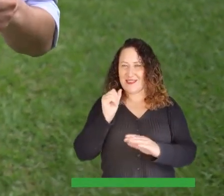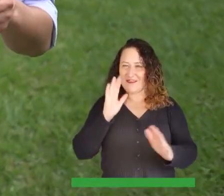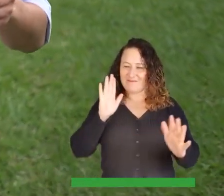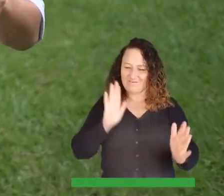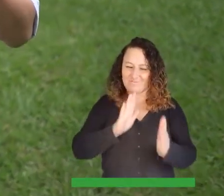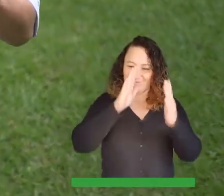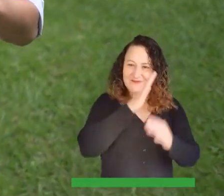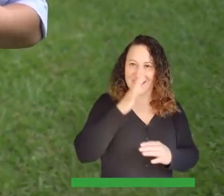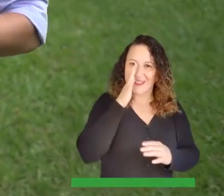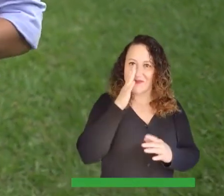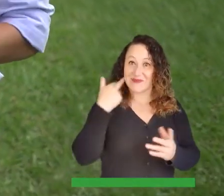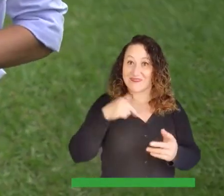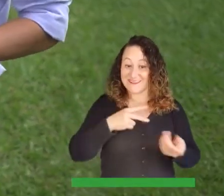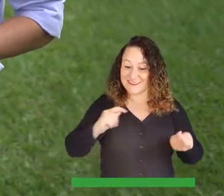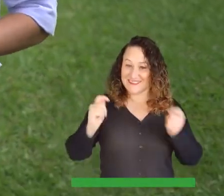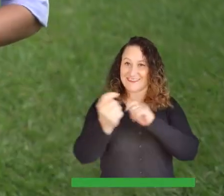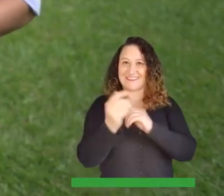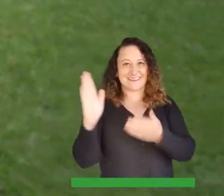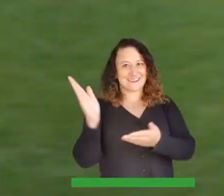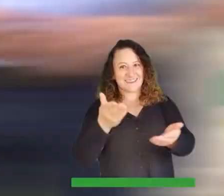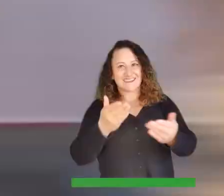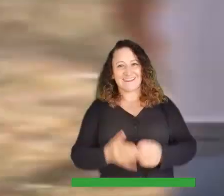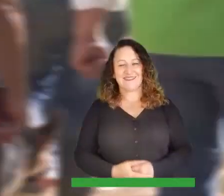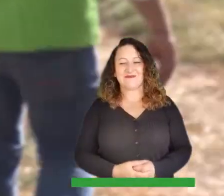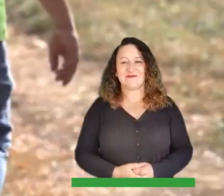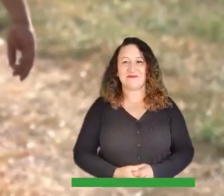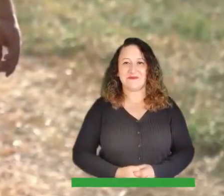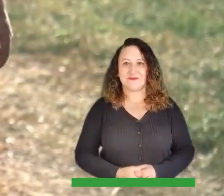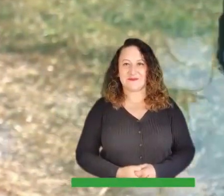El campo lo estamos transformando. Bienvenidos.